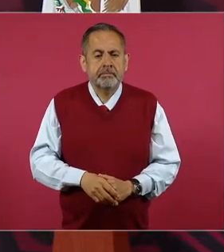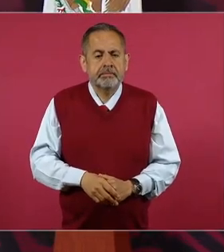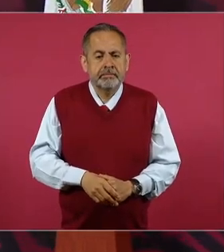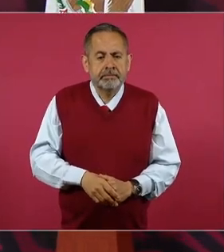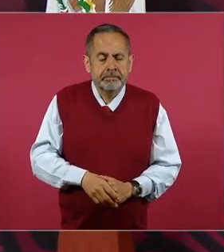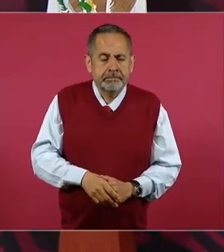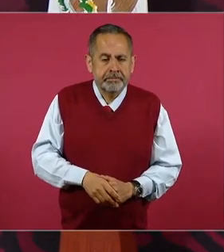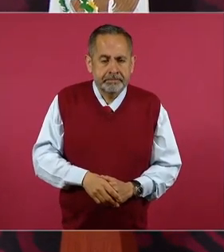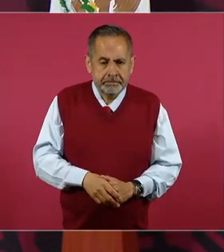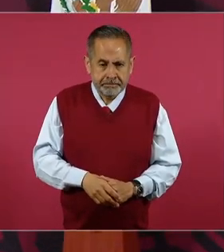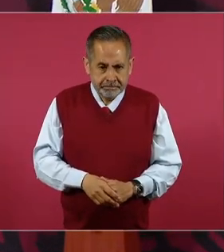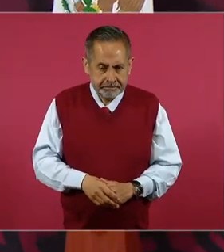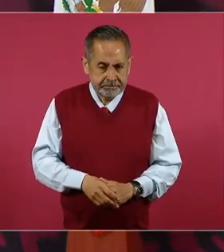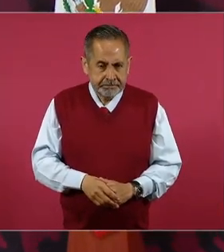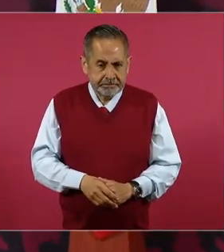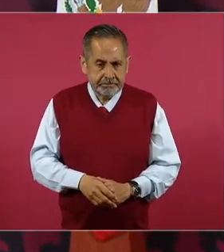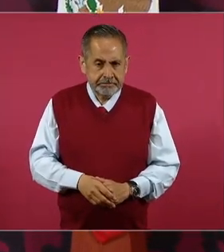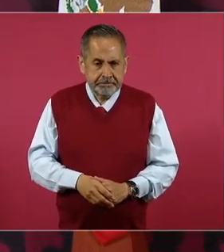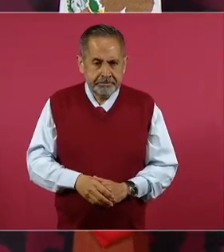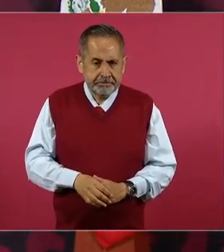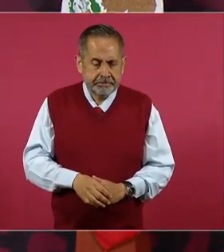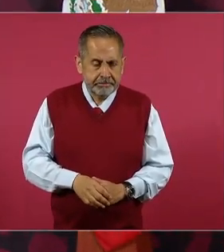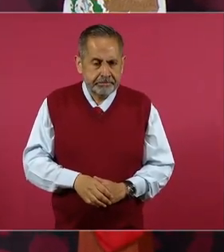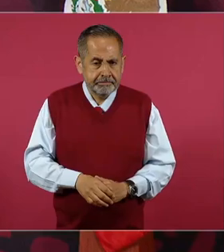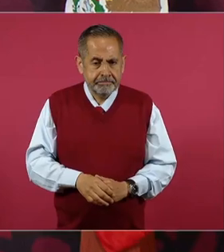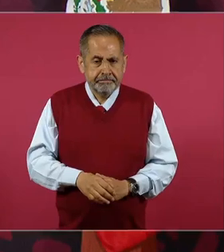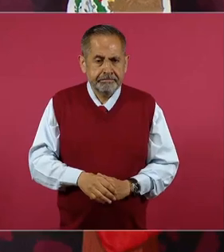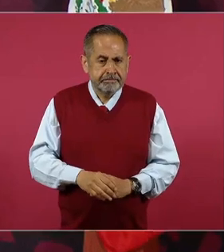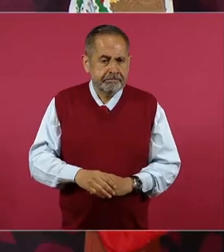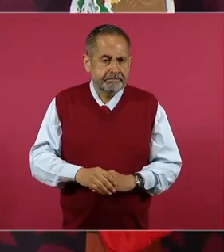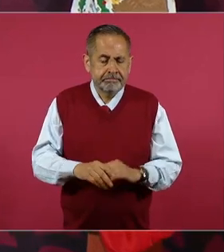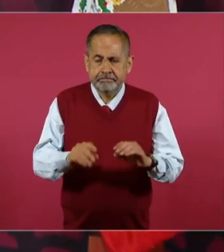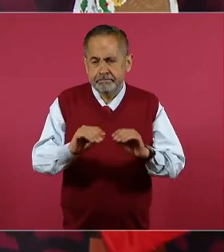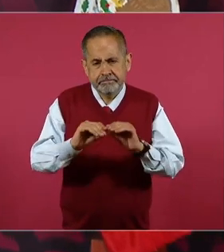de dejar de manifiesto que